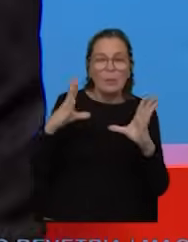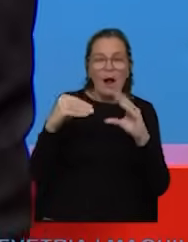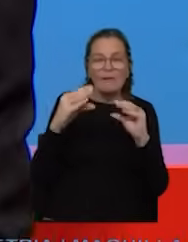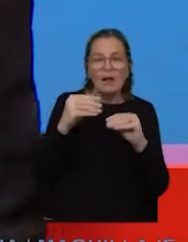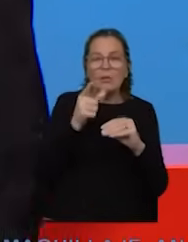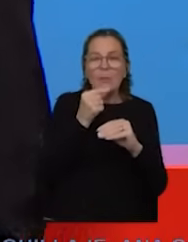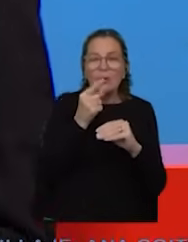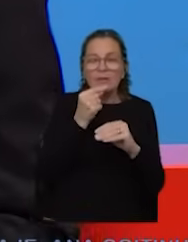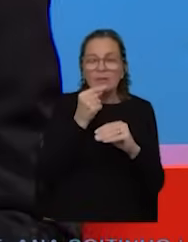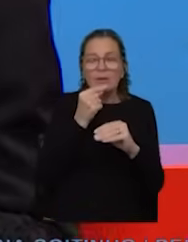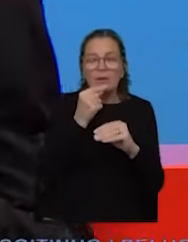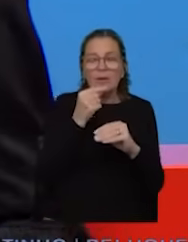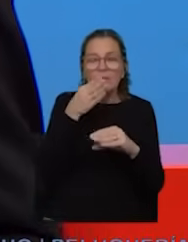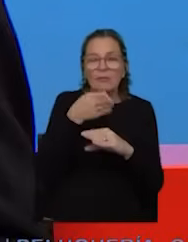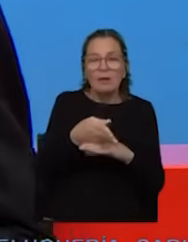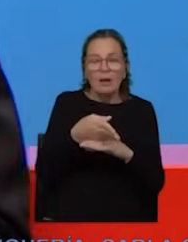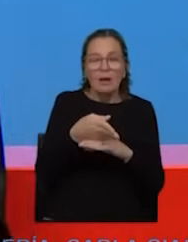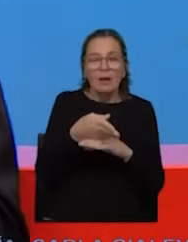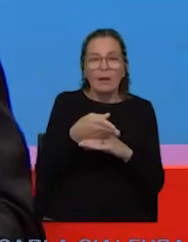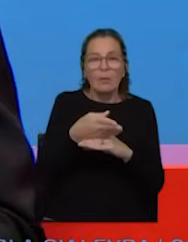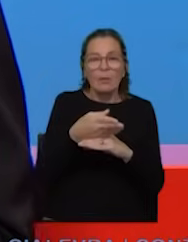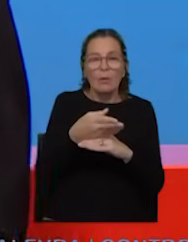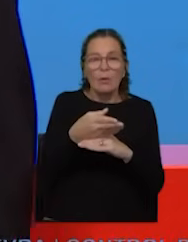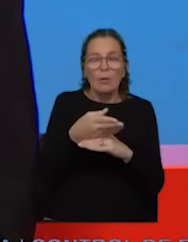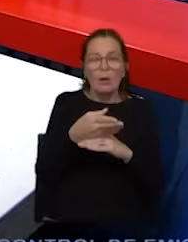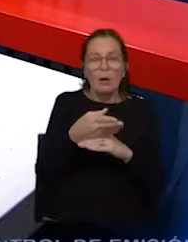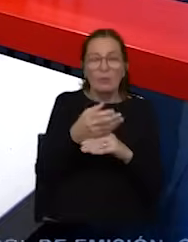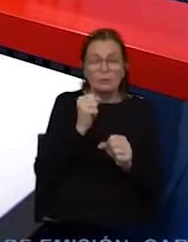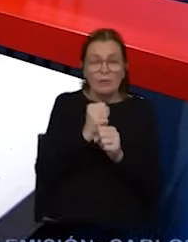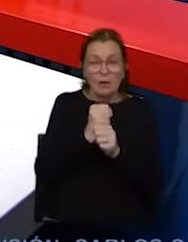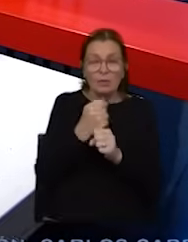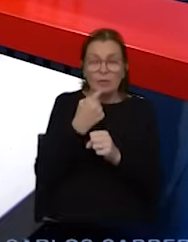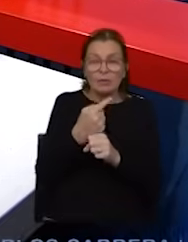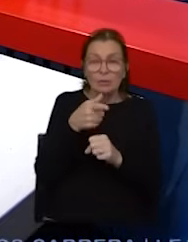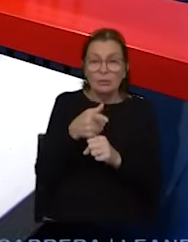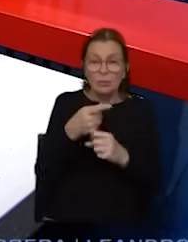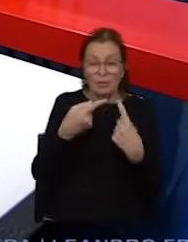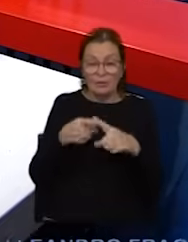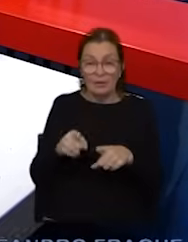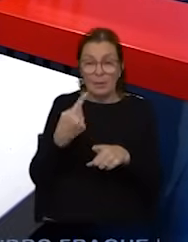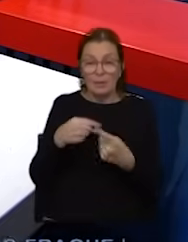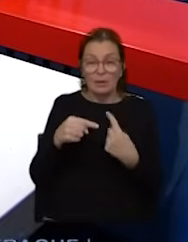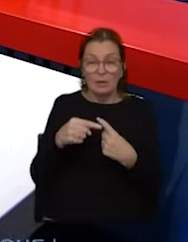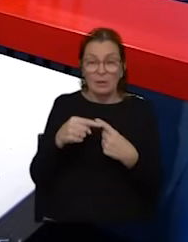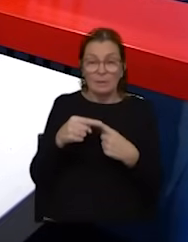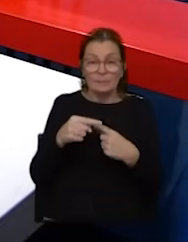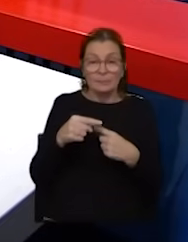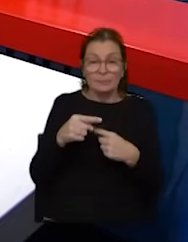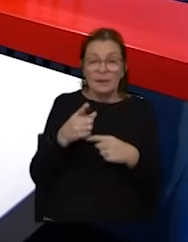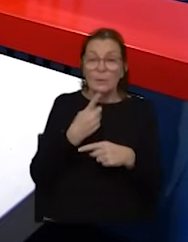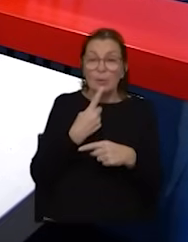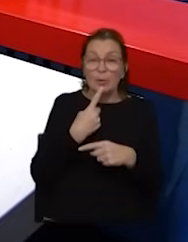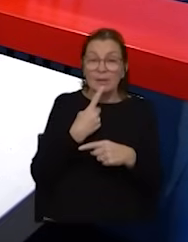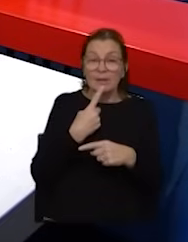los policías que cae algún este procedimiento marcando Bueno ese diferencial pero que uno a nivel de de